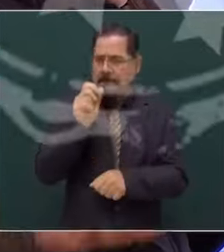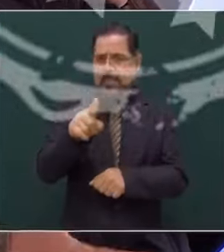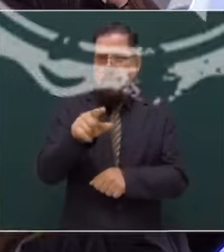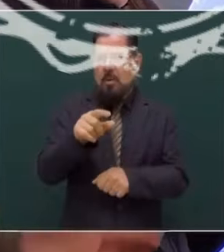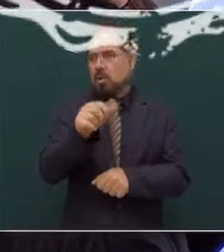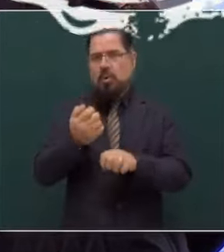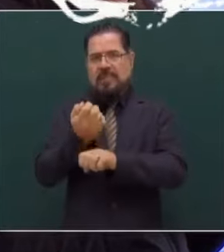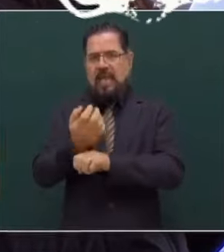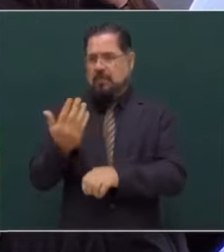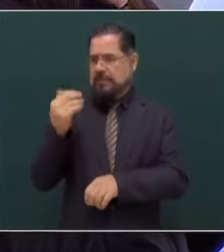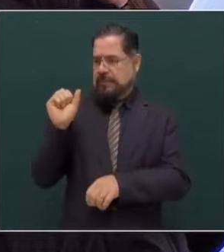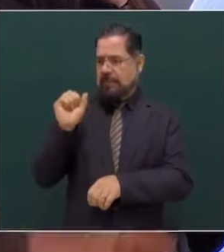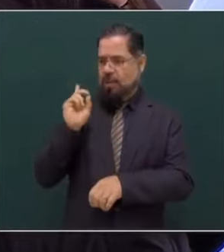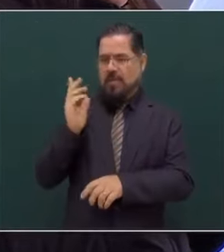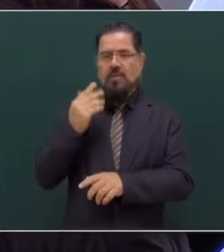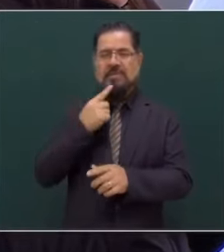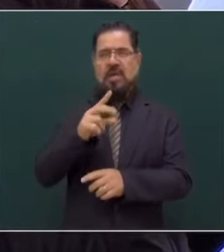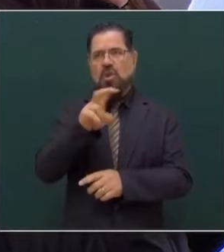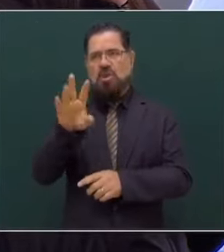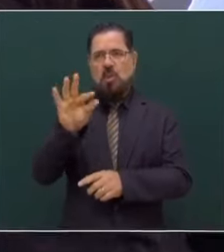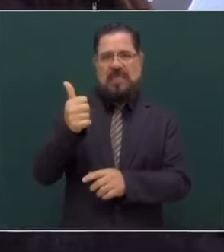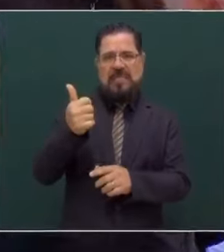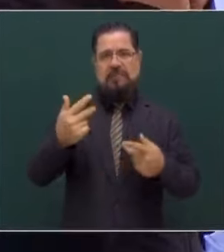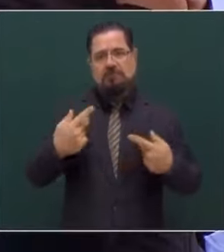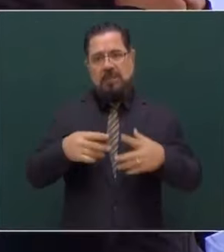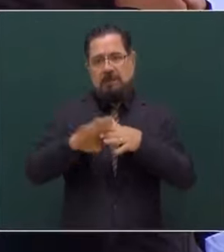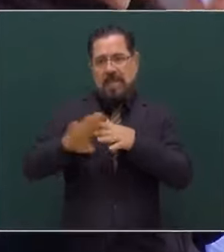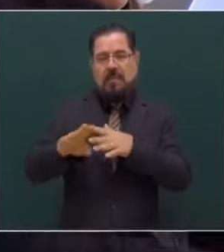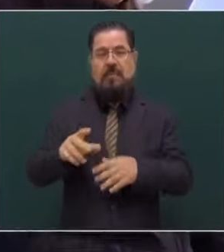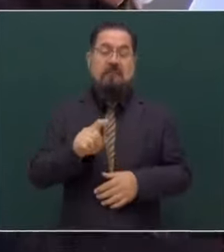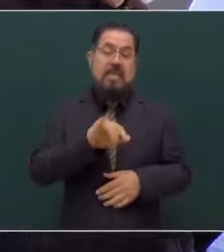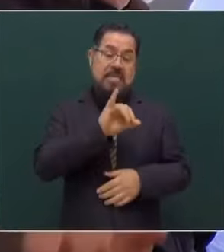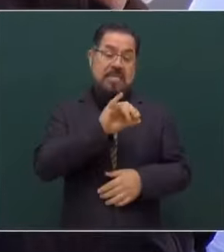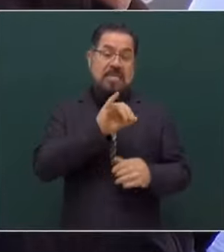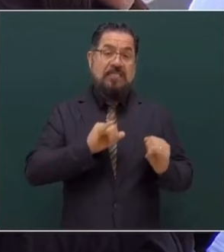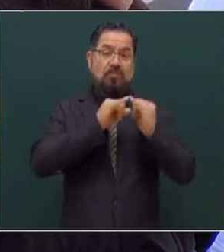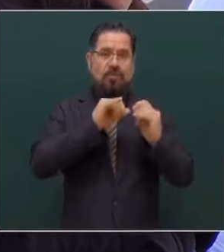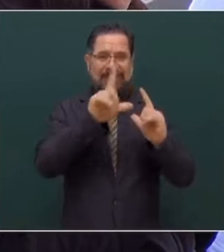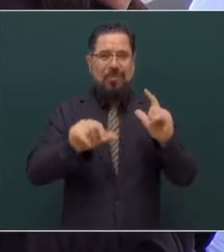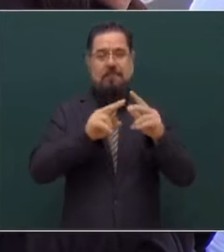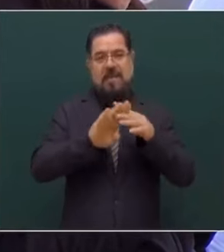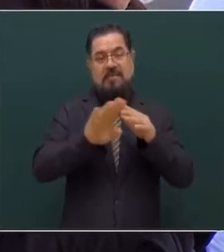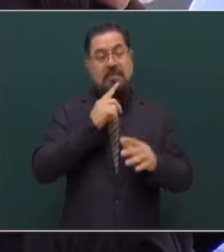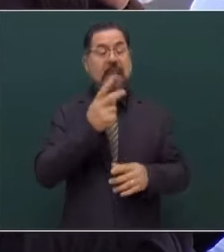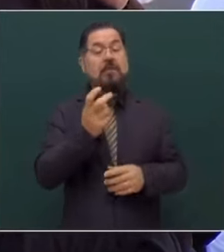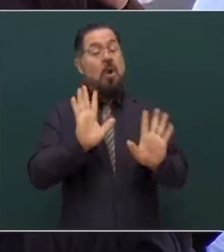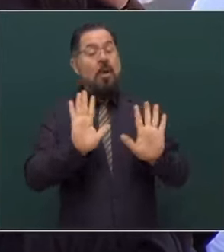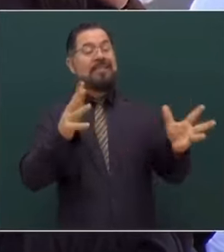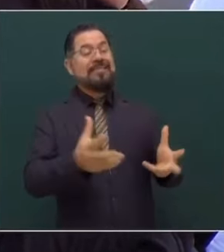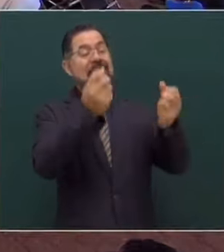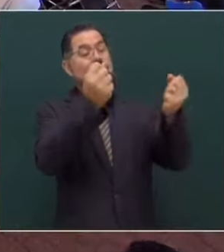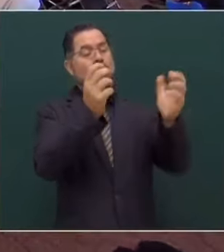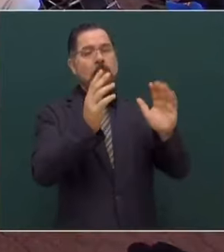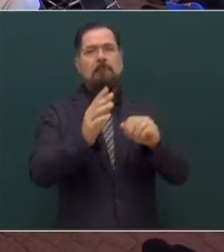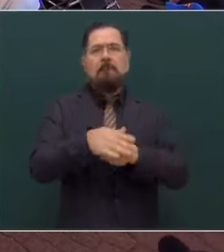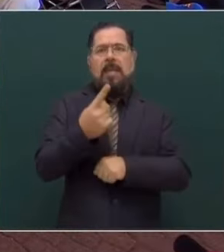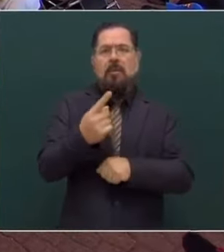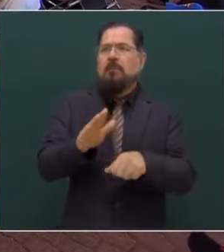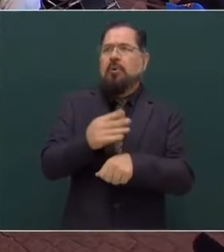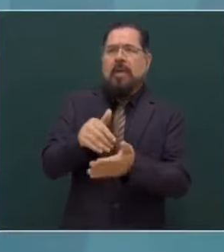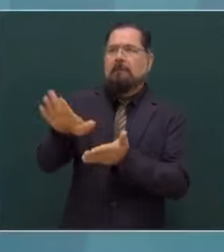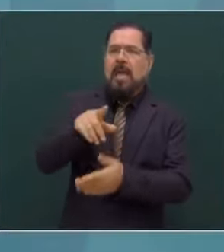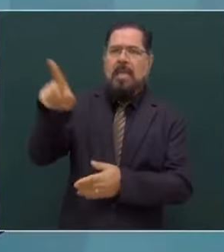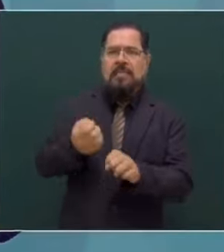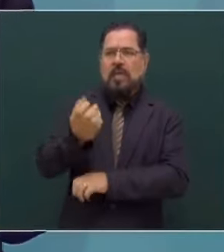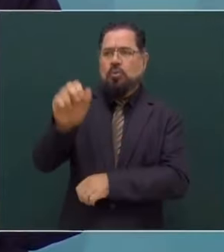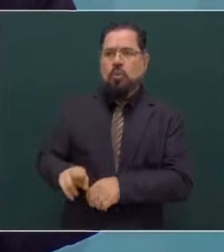En el fin de semana se habla de 246 migrantes, el propio Instituto de Migración hablaba de un, entre comillas, rescate. ¿Pero por qué se les envía al sur? ¿Por qué se les está deteniendo? ¿Qué está sucediendo en ese sentido, presidente? No tengo la información,